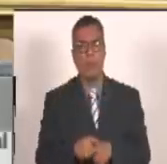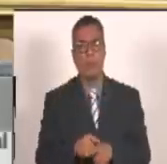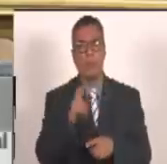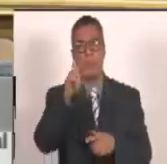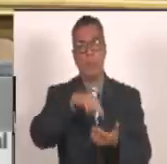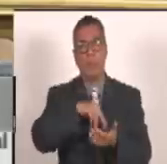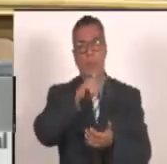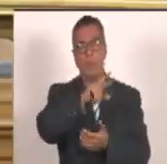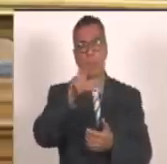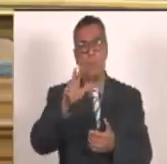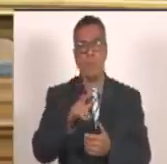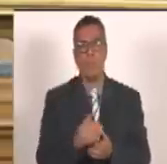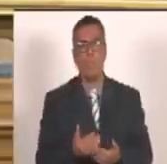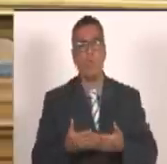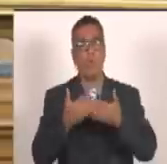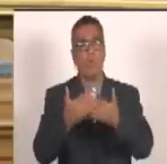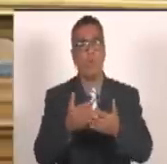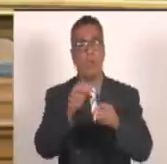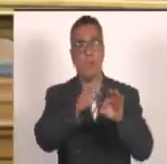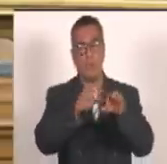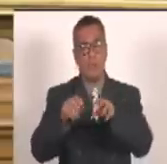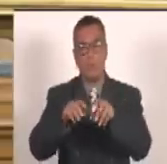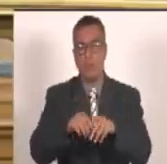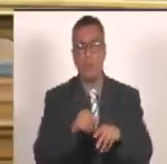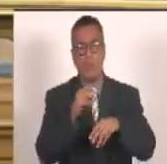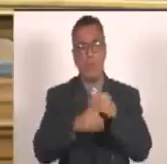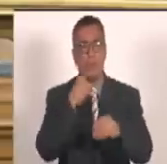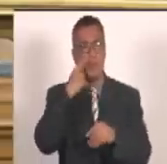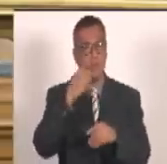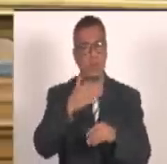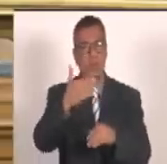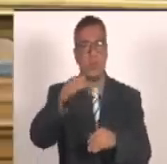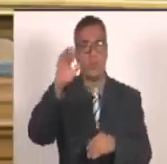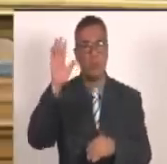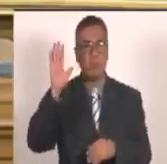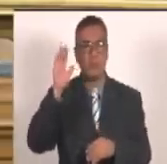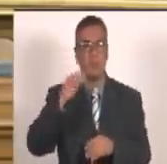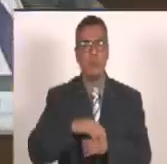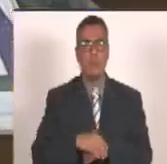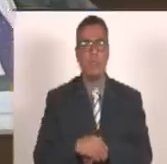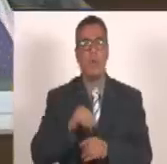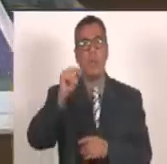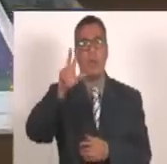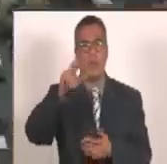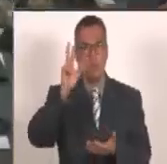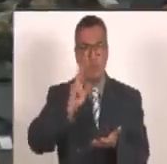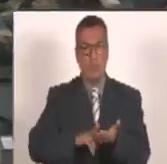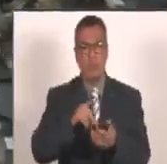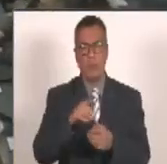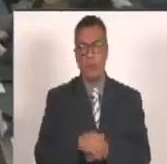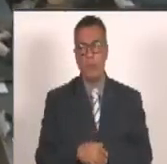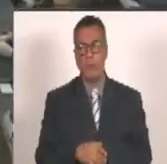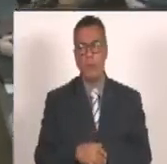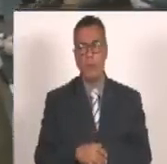de 2023, leídas por la ciudadana secretaria, sírvanse indicarlo con la señal de costumbre. Queda aprobada.